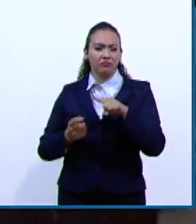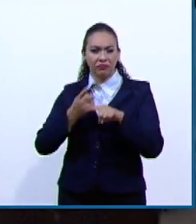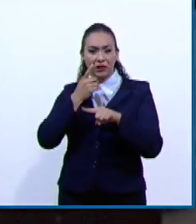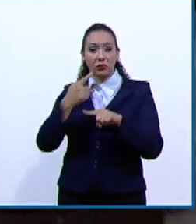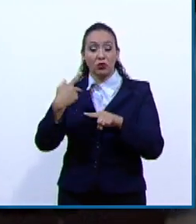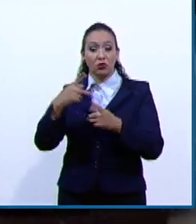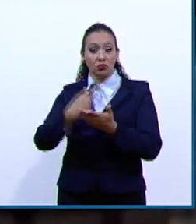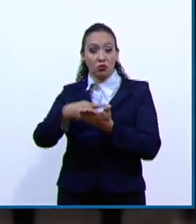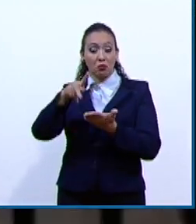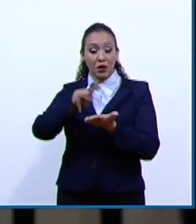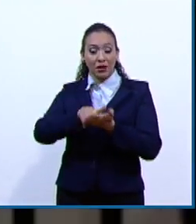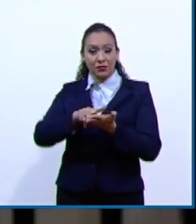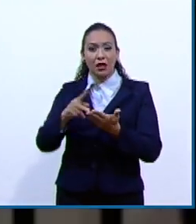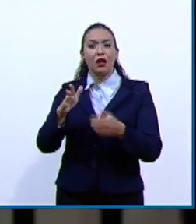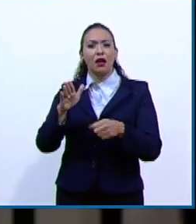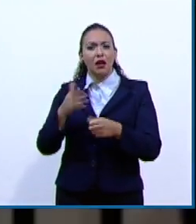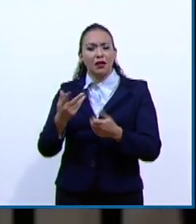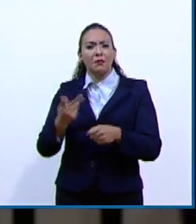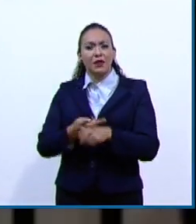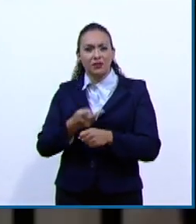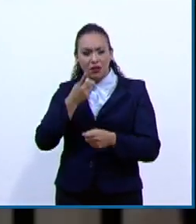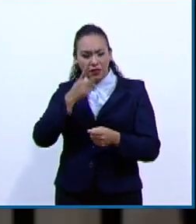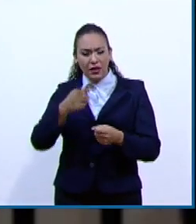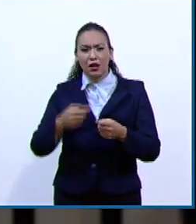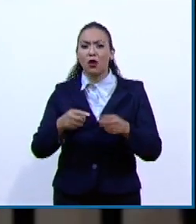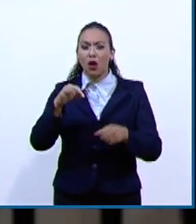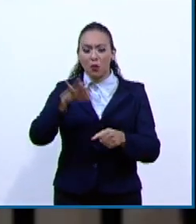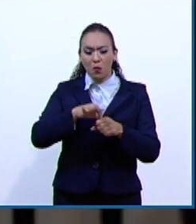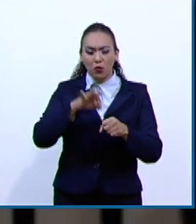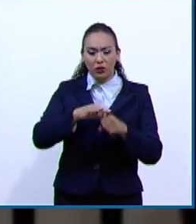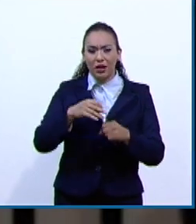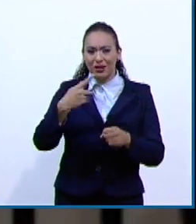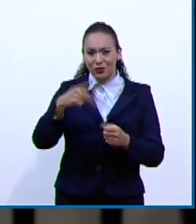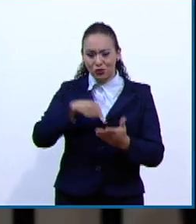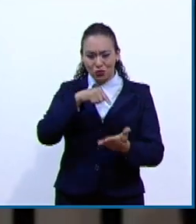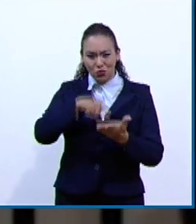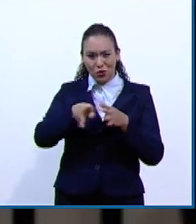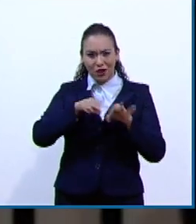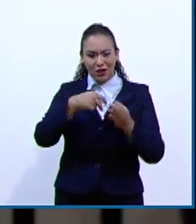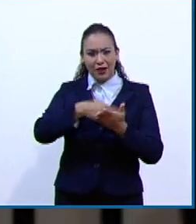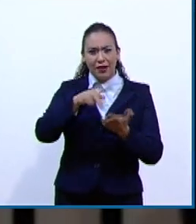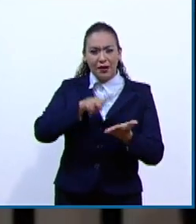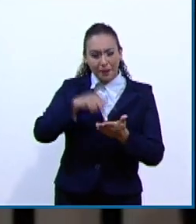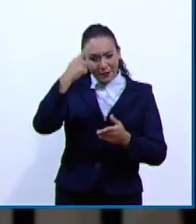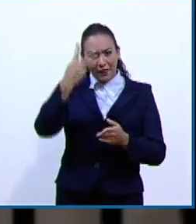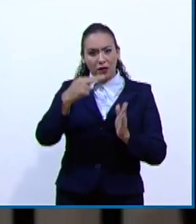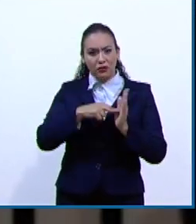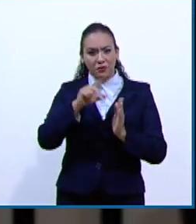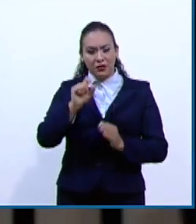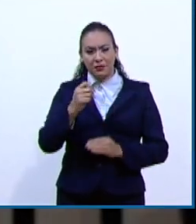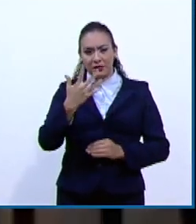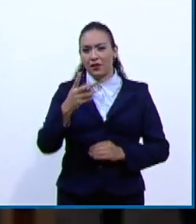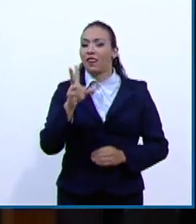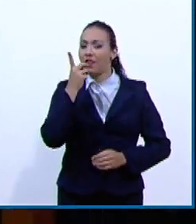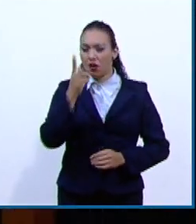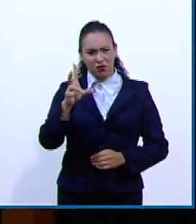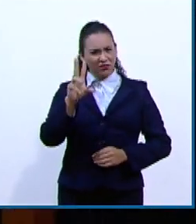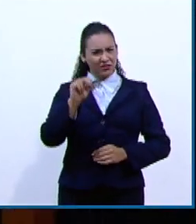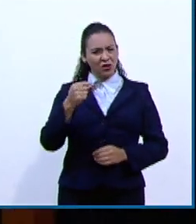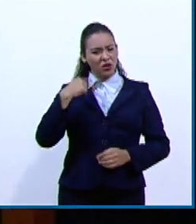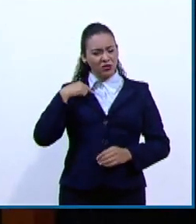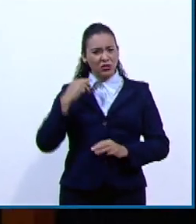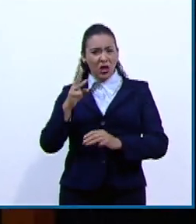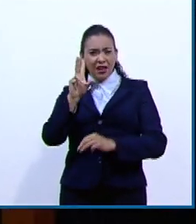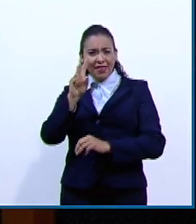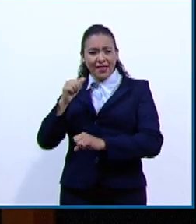resultó sorteada para ser sometida a votación en 2025, advirtió que peleará por una justa indemnización por sus 30